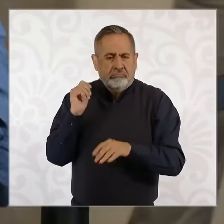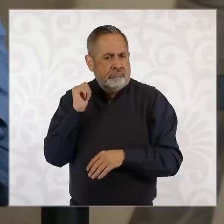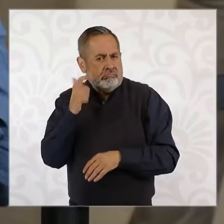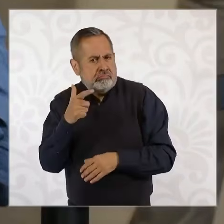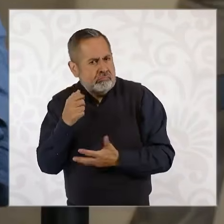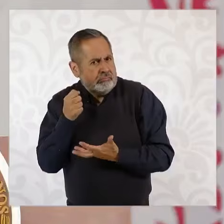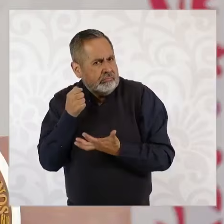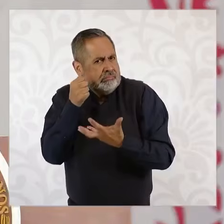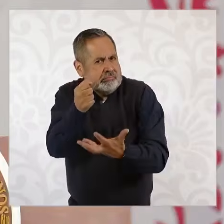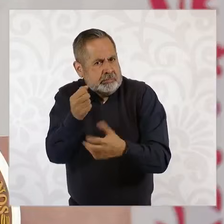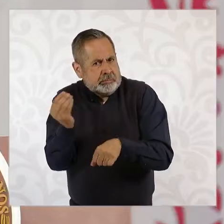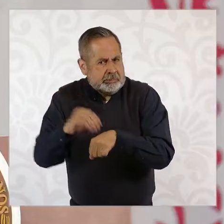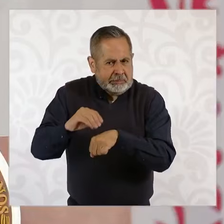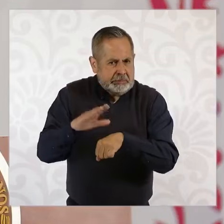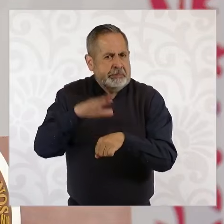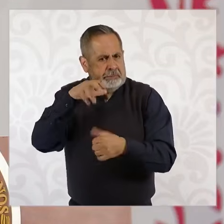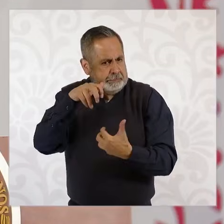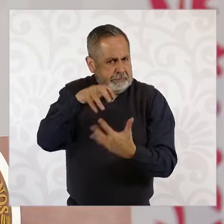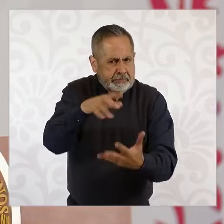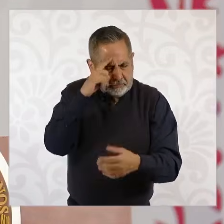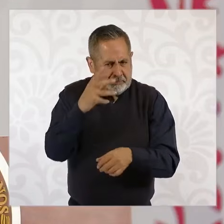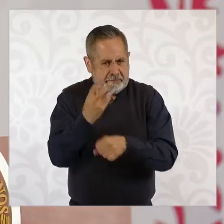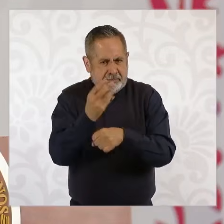un dinero extra, digamos, para el mantenimiento del metro?